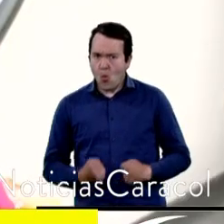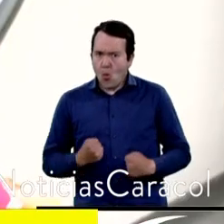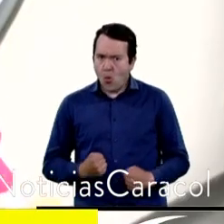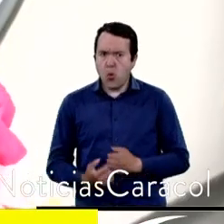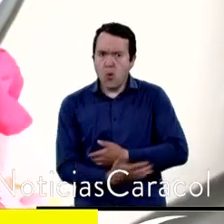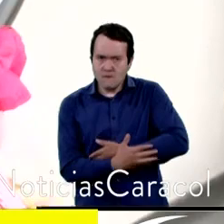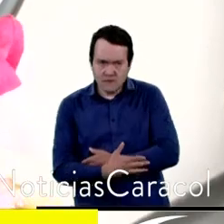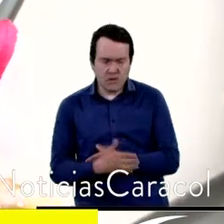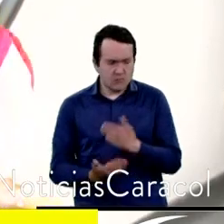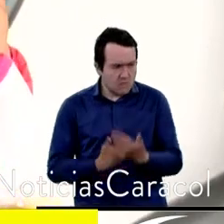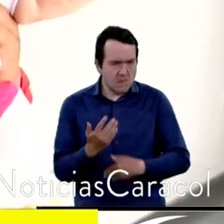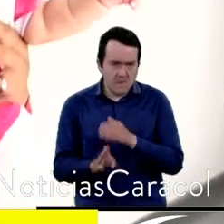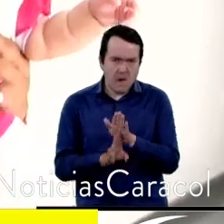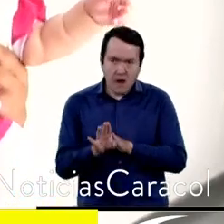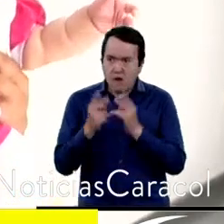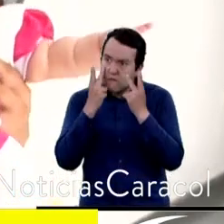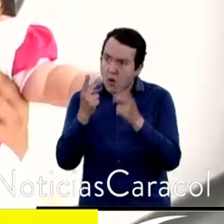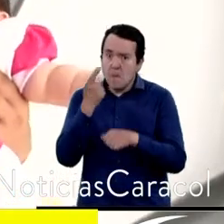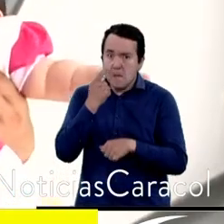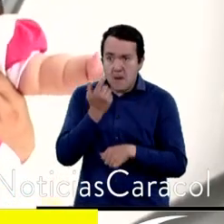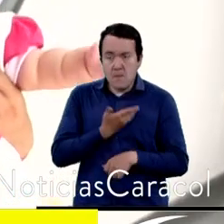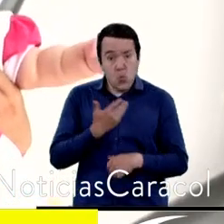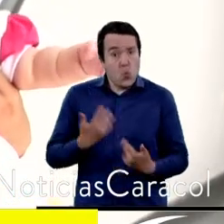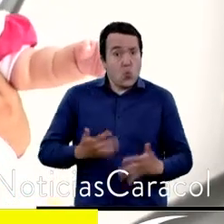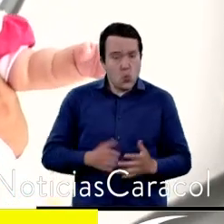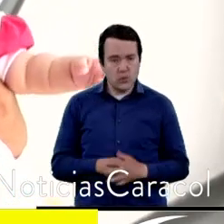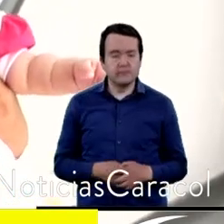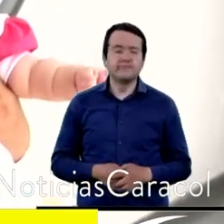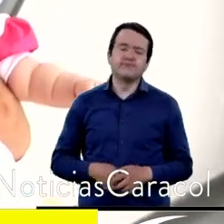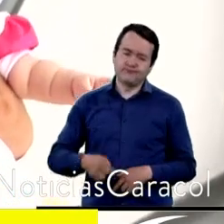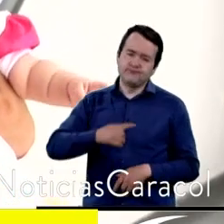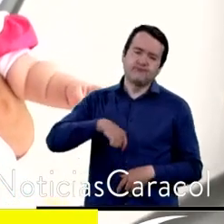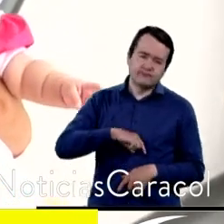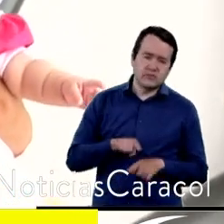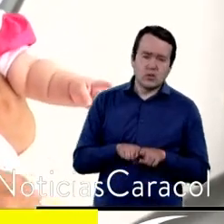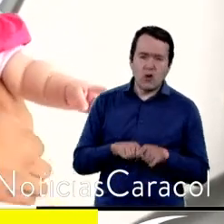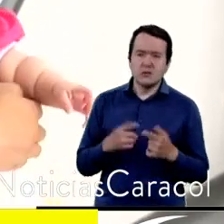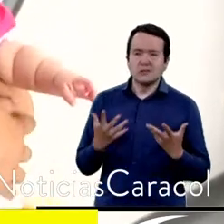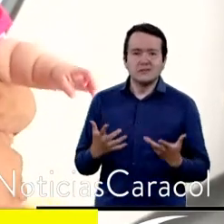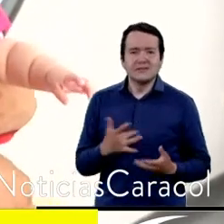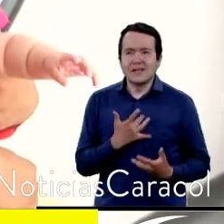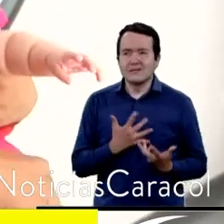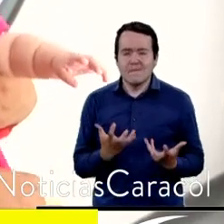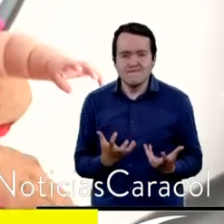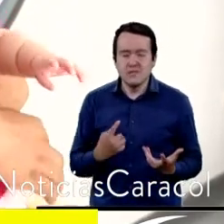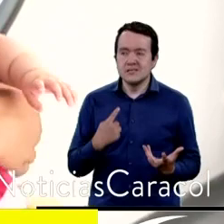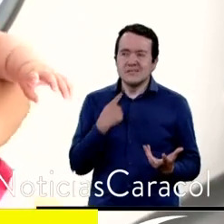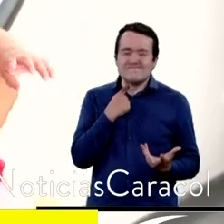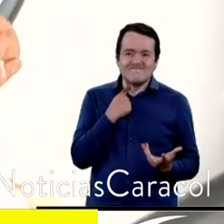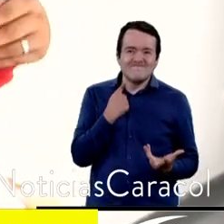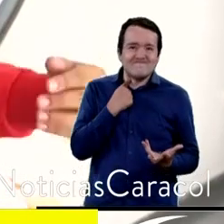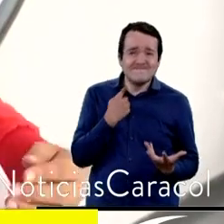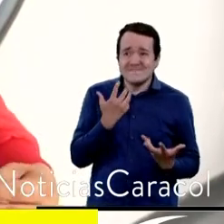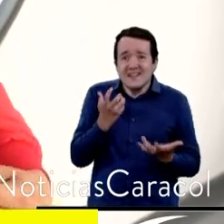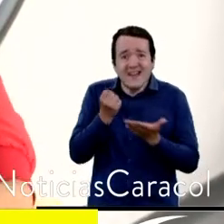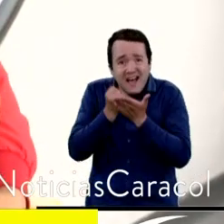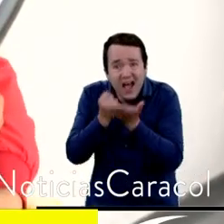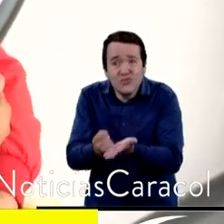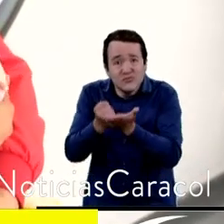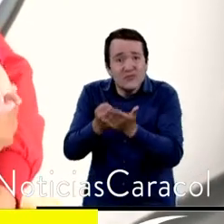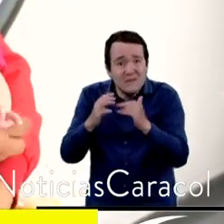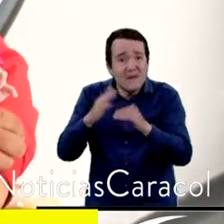pues uno se siente impotente pues por todo lo que ha pasado, por no poderla ayudar más, porque ella es una